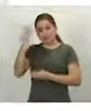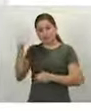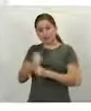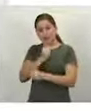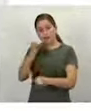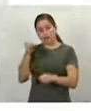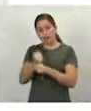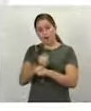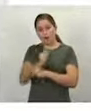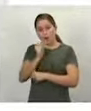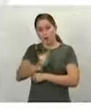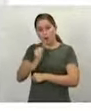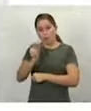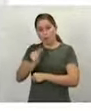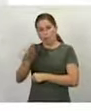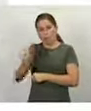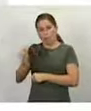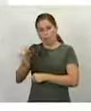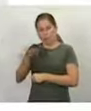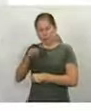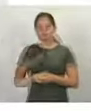muchos revolucionarios.